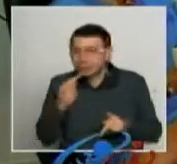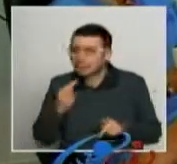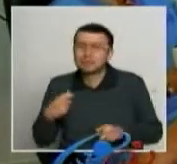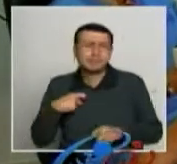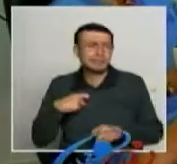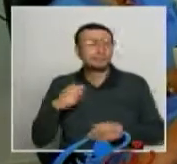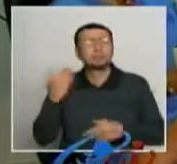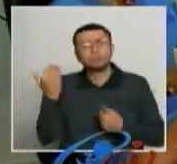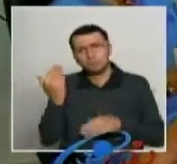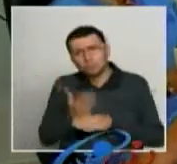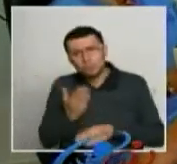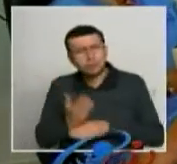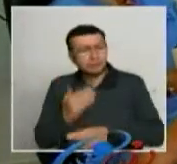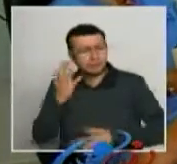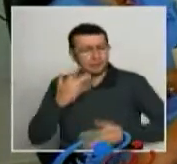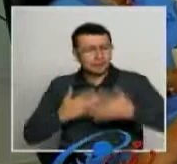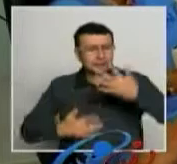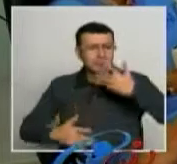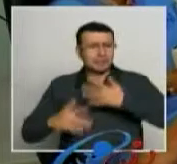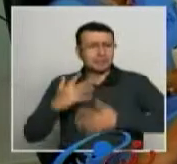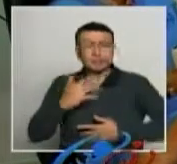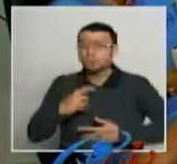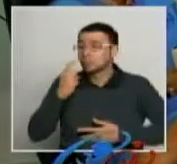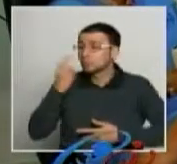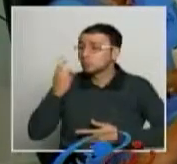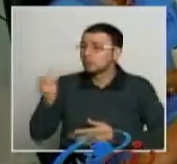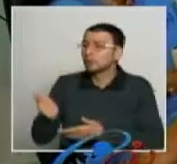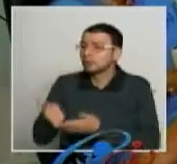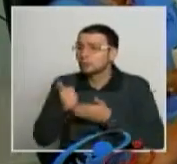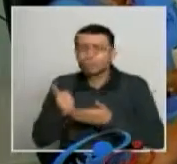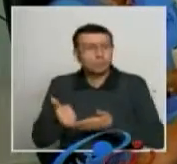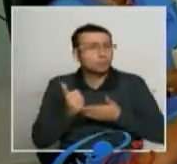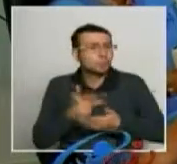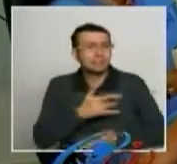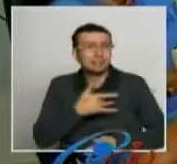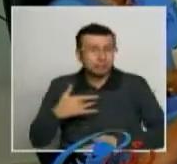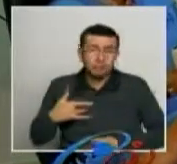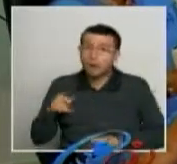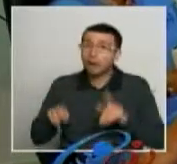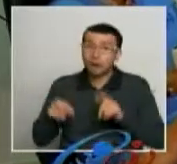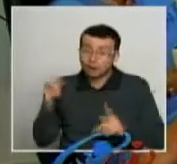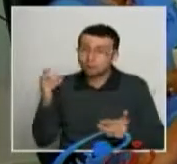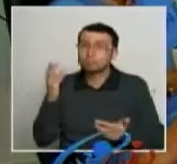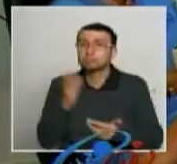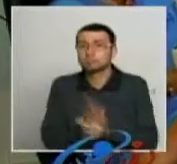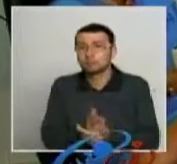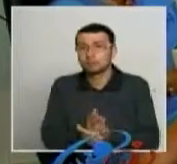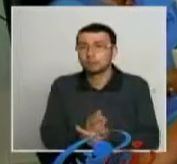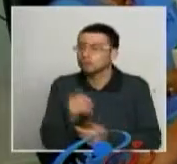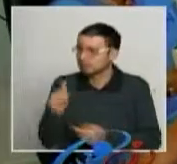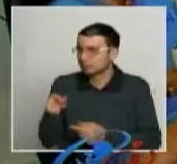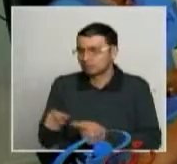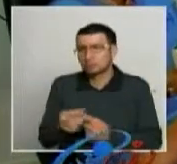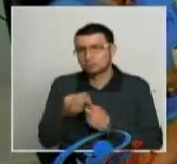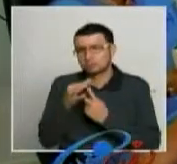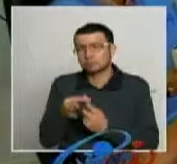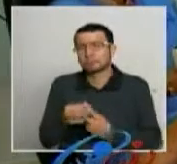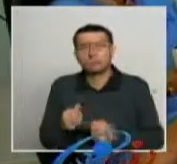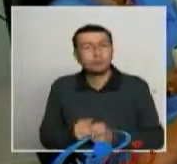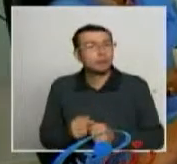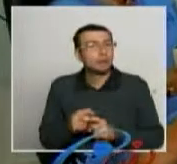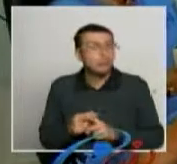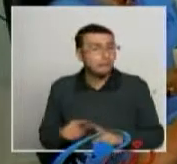problema circulatorio y está buscando una serie de ayuda terapéutica. Muchos son consultados porque es su especialidad,